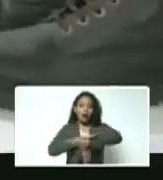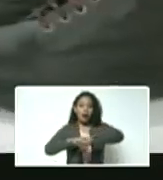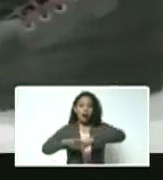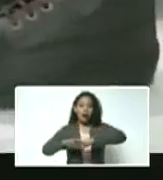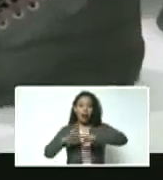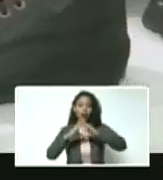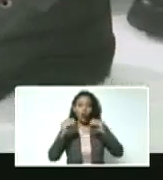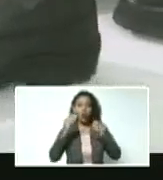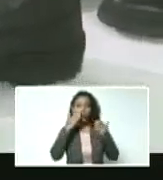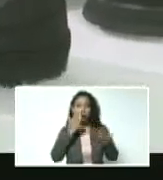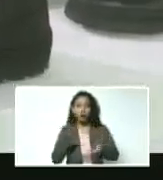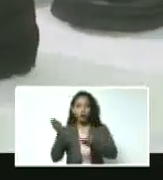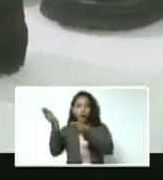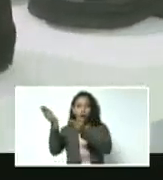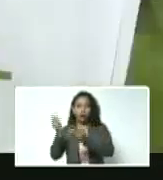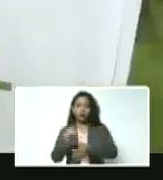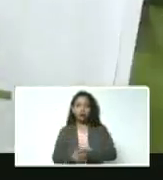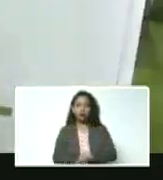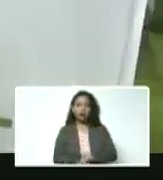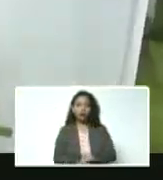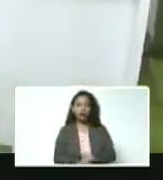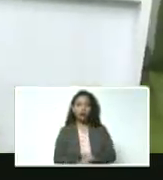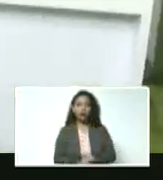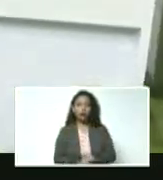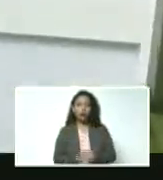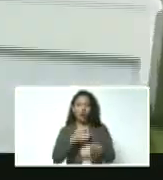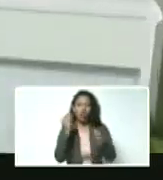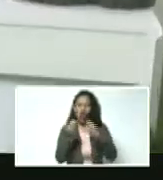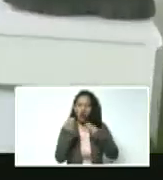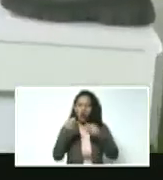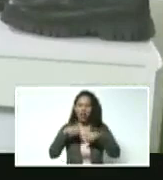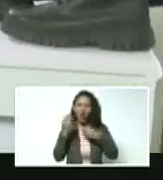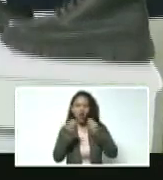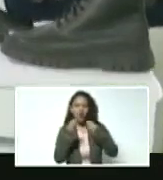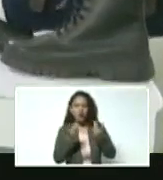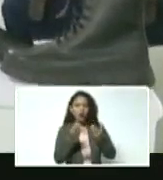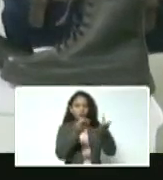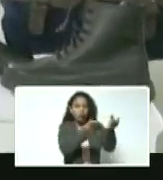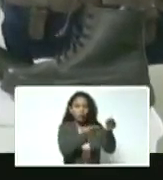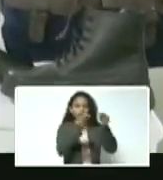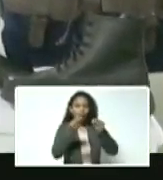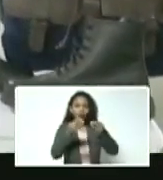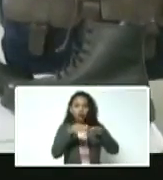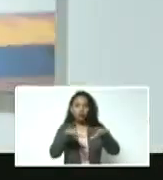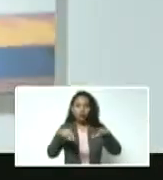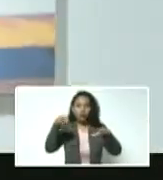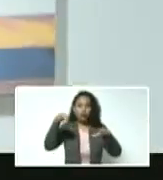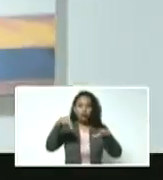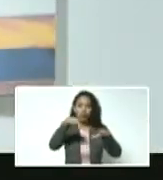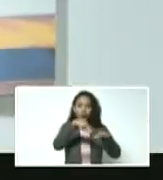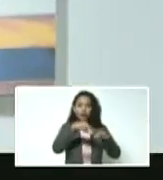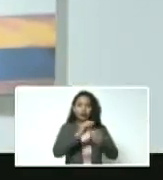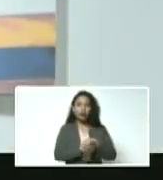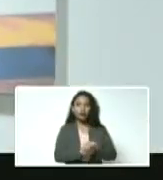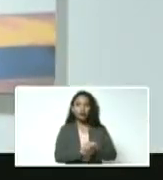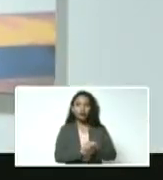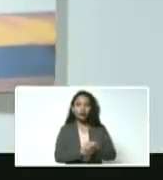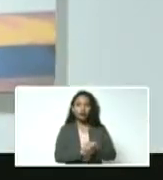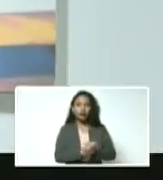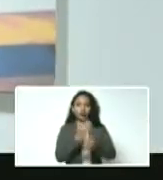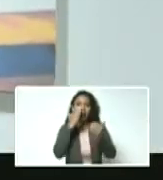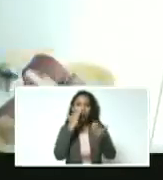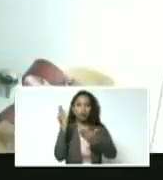va a ver la cuerina, pues. ¿Cómo es la cosa por aquí? Mira, me trajeron una alfombra, Silita, para ti. ¿Ah? Aquí